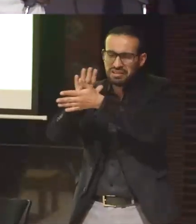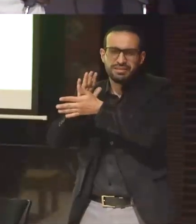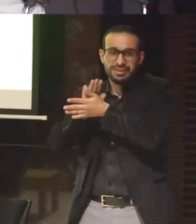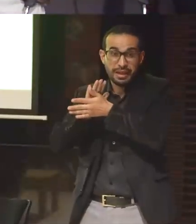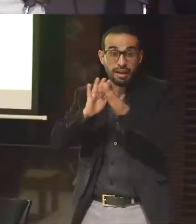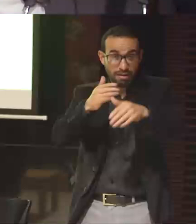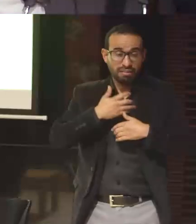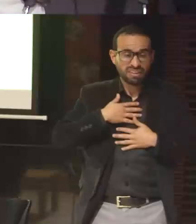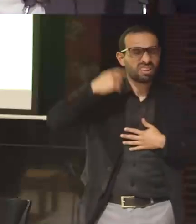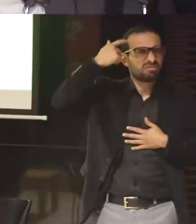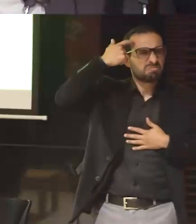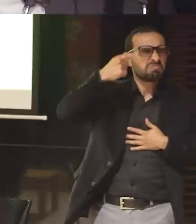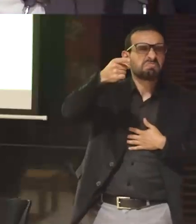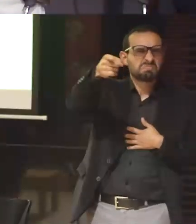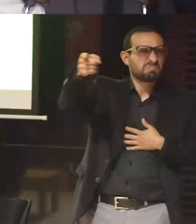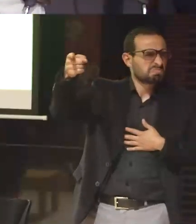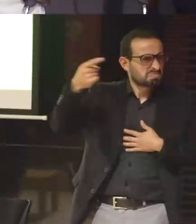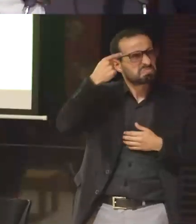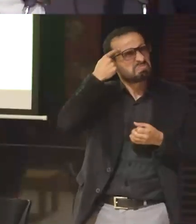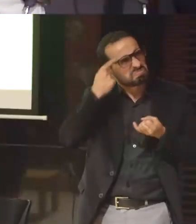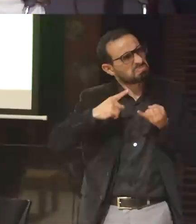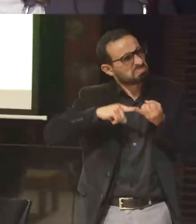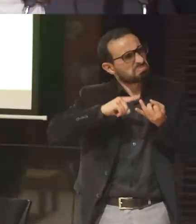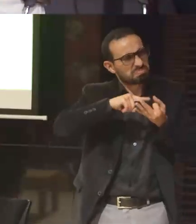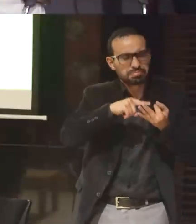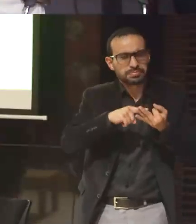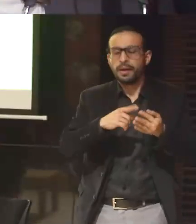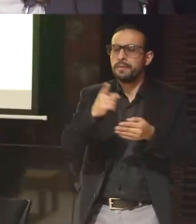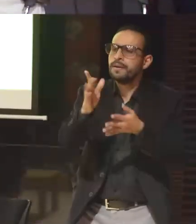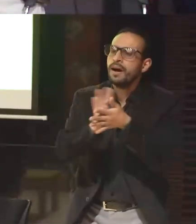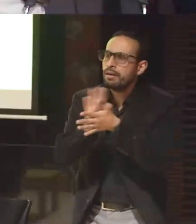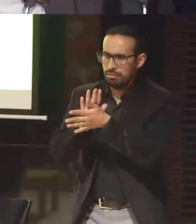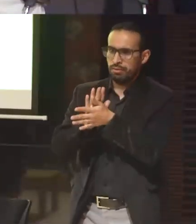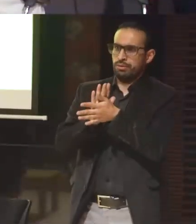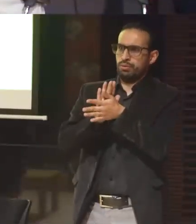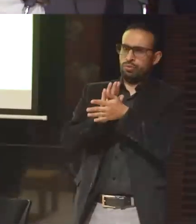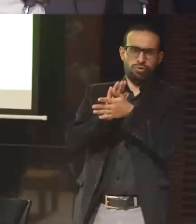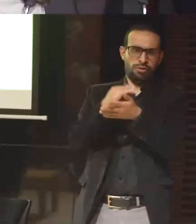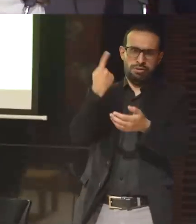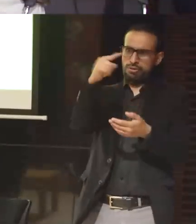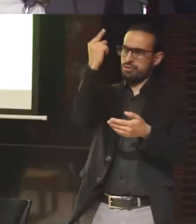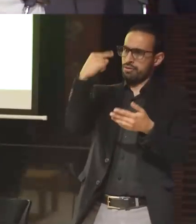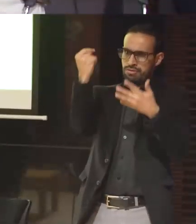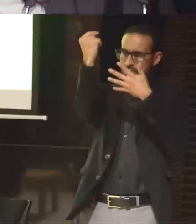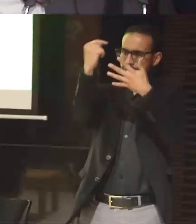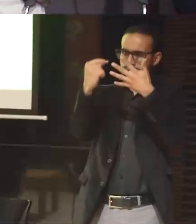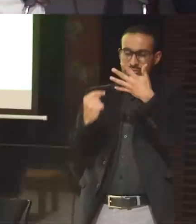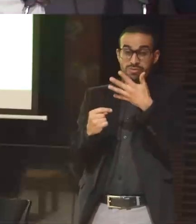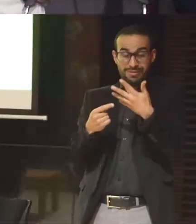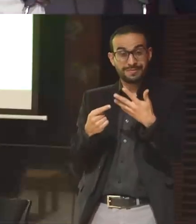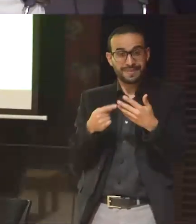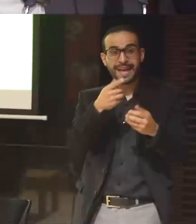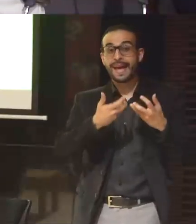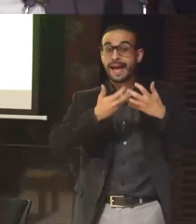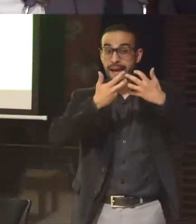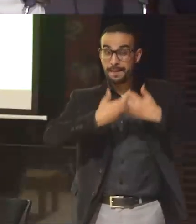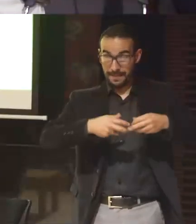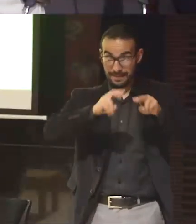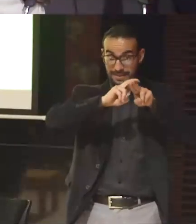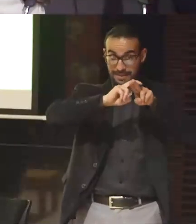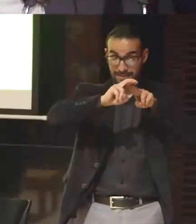ni se las imagina. Este contacto con la gente, el ejercicio que se hace desde la empresa Metro, tanto desde empresa Metro